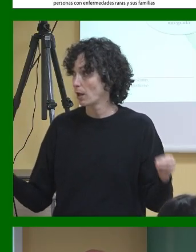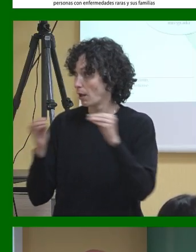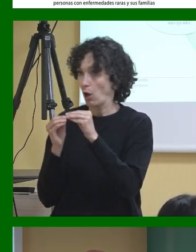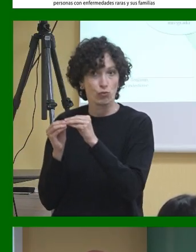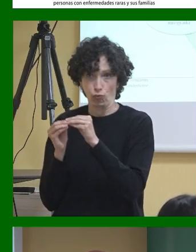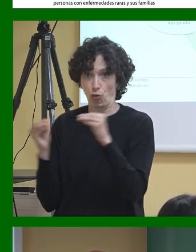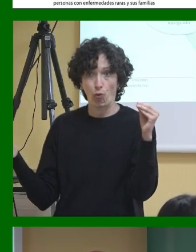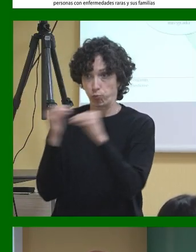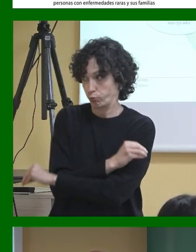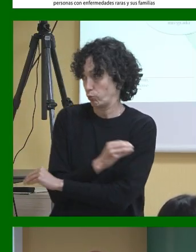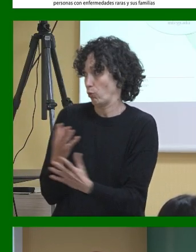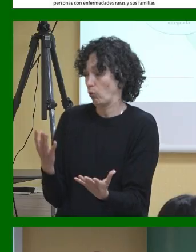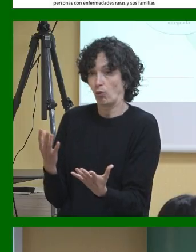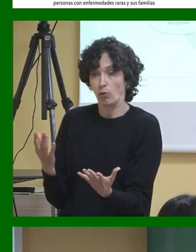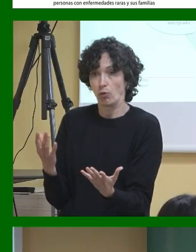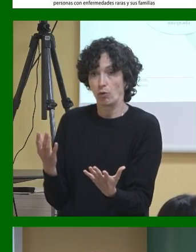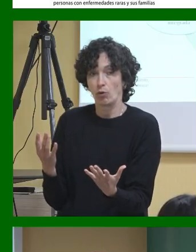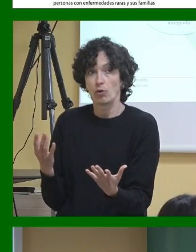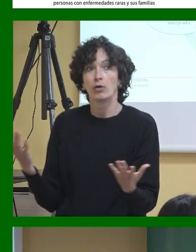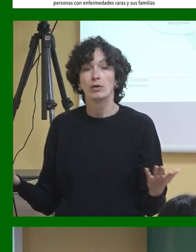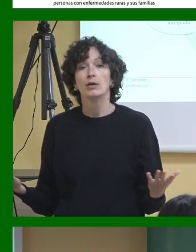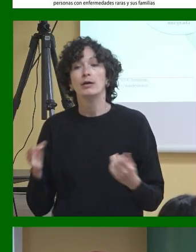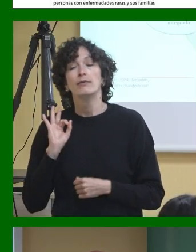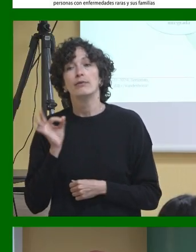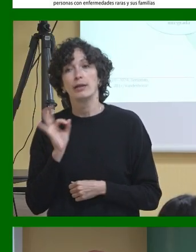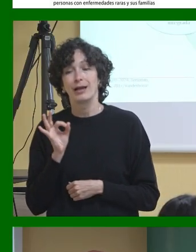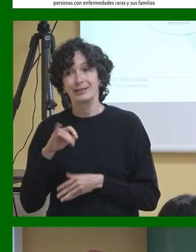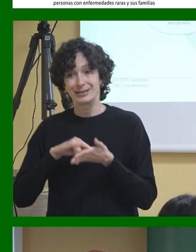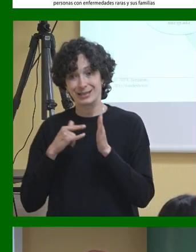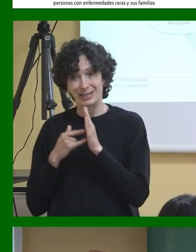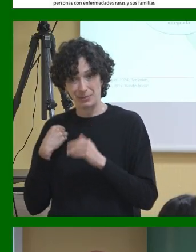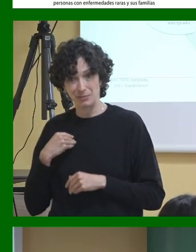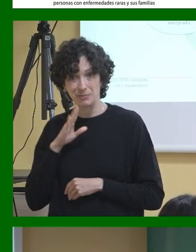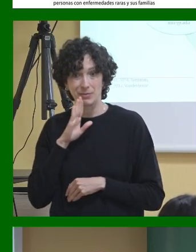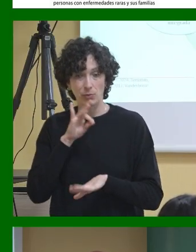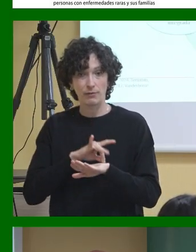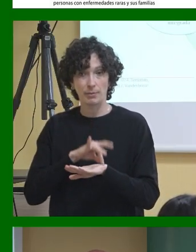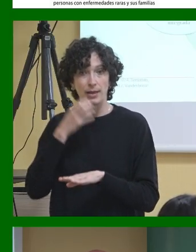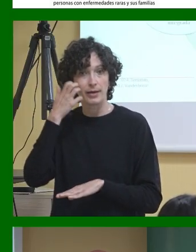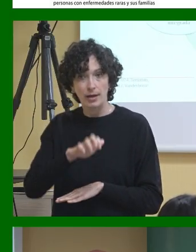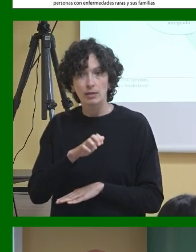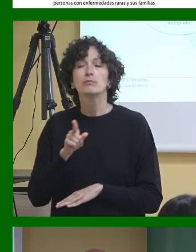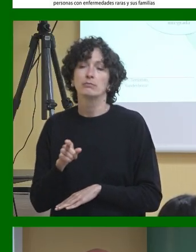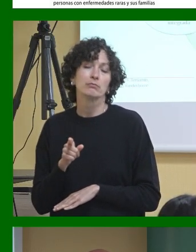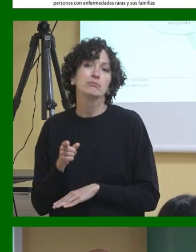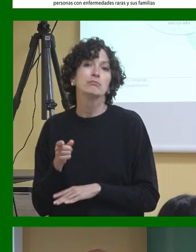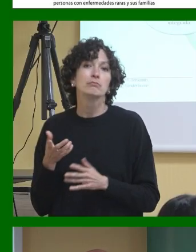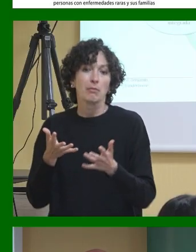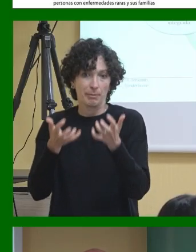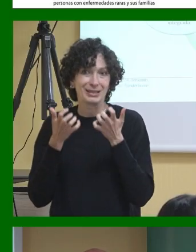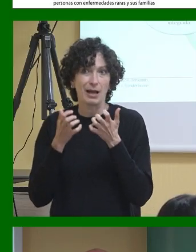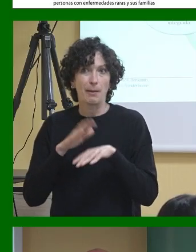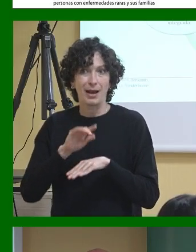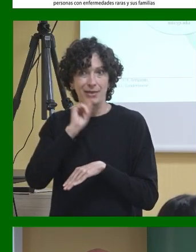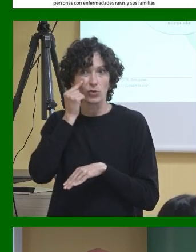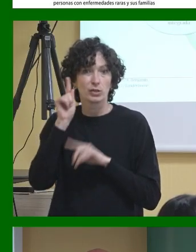Entonces, claro, es verdad que estos sistemas de enfermedades raras es una ventaja, desde luego,